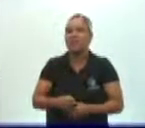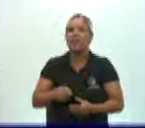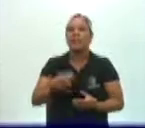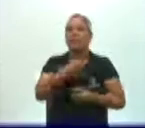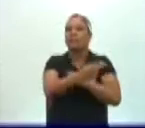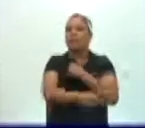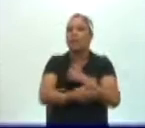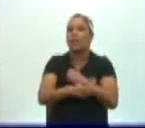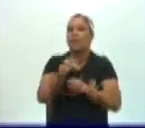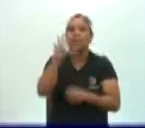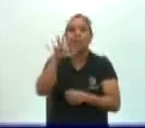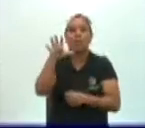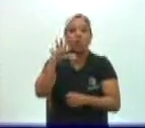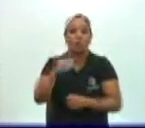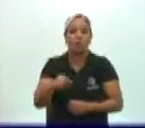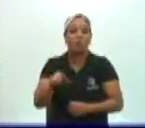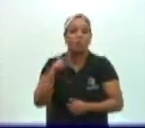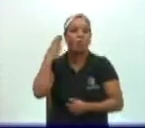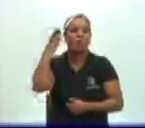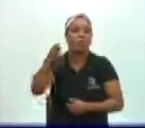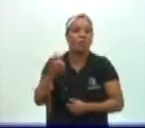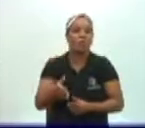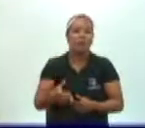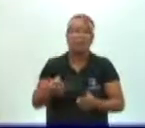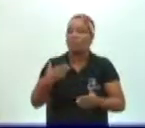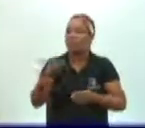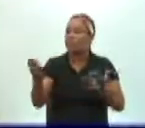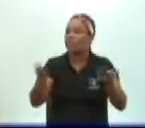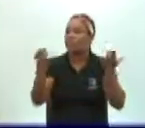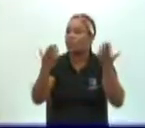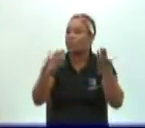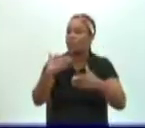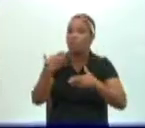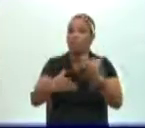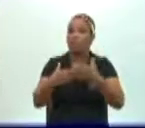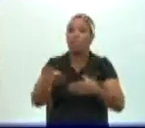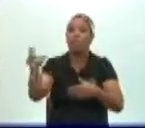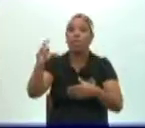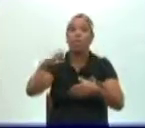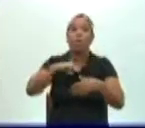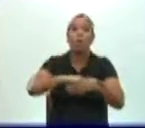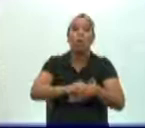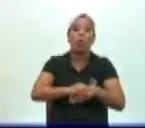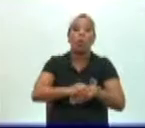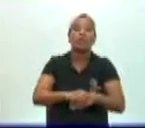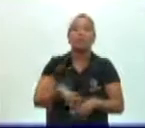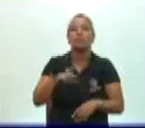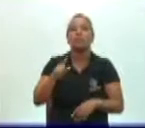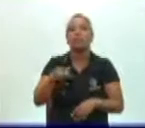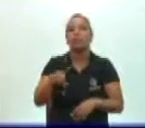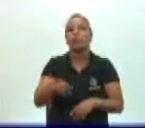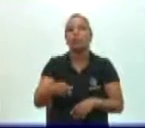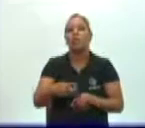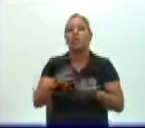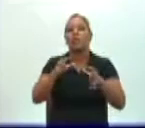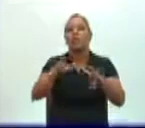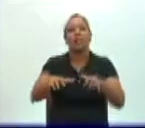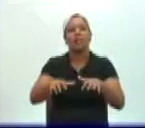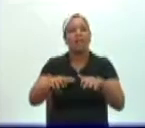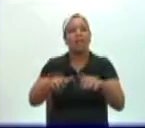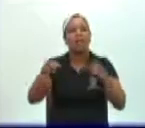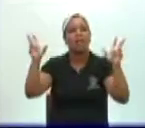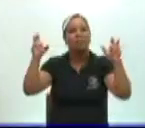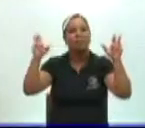llevar a que se desarrollen procesos de colonización. Yo les invito a recordar la sentencia martiana del arado la América del Norte y del